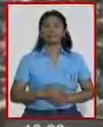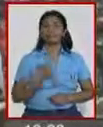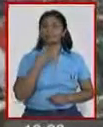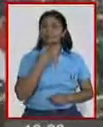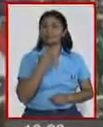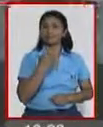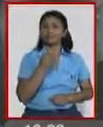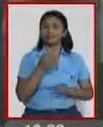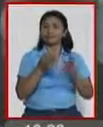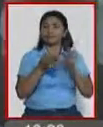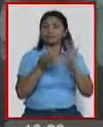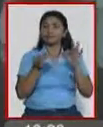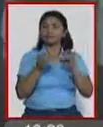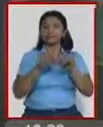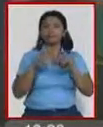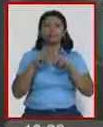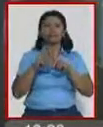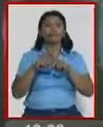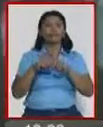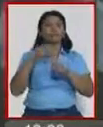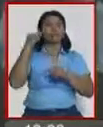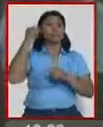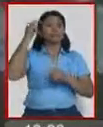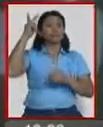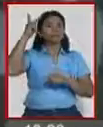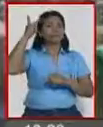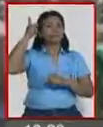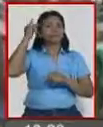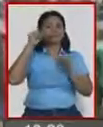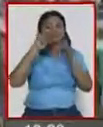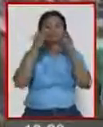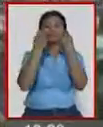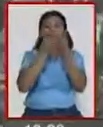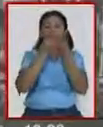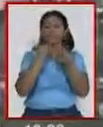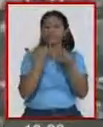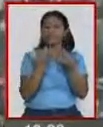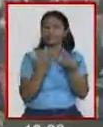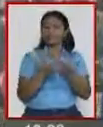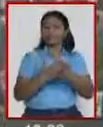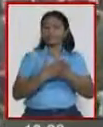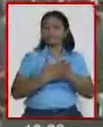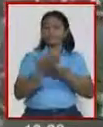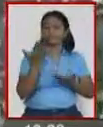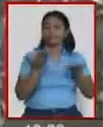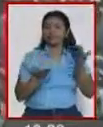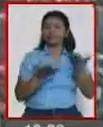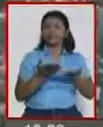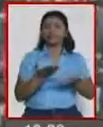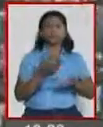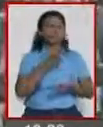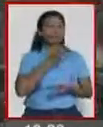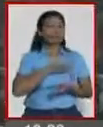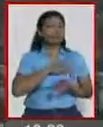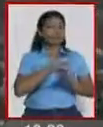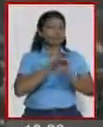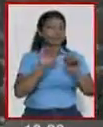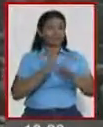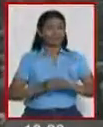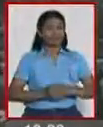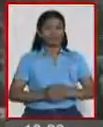dependido directamente de los partidos neoliberales en los anteriores gobiernos y que ahora tal vez esos privilegios no lo